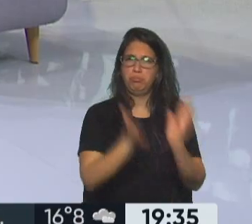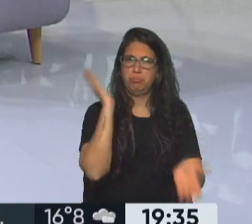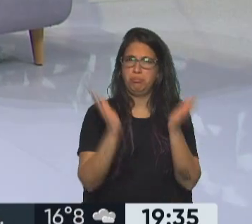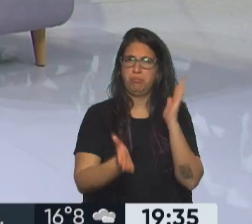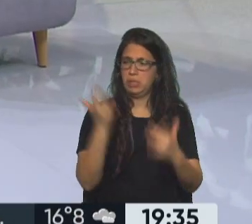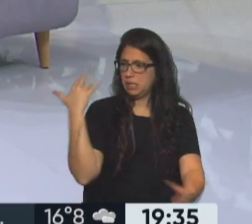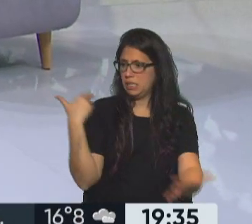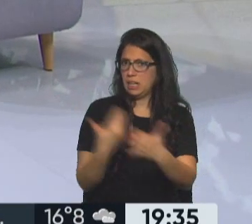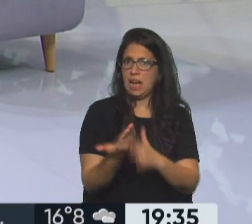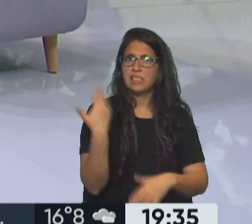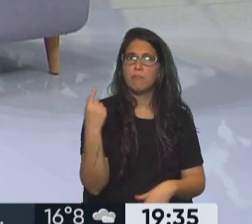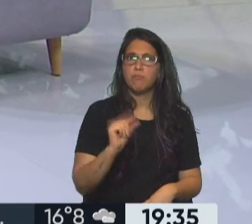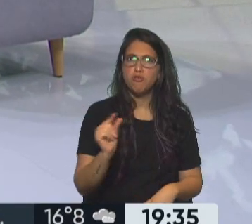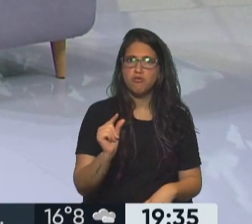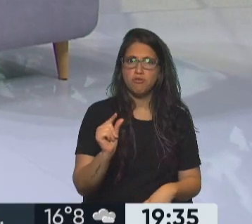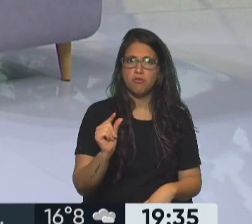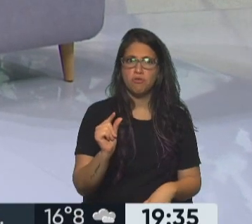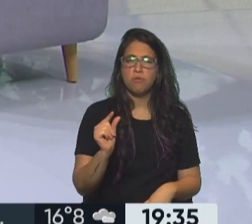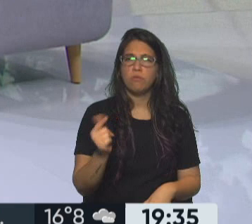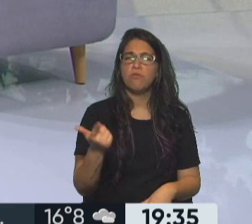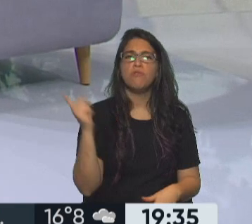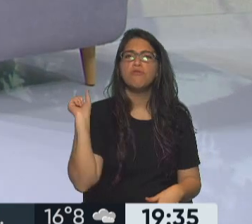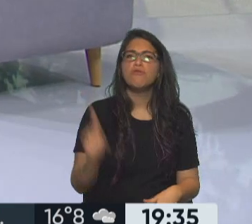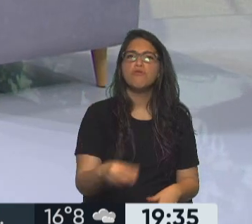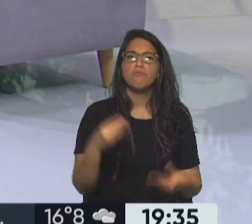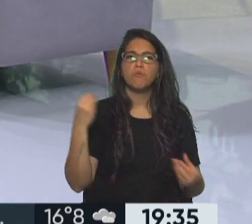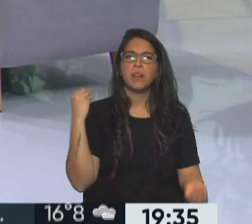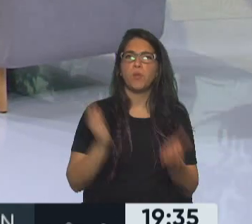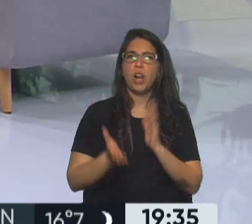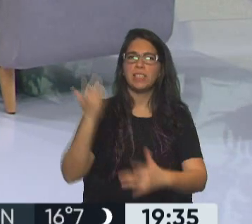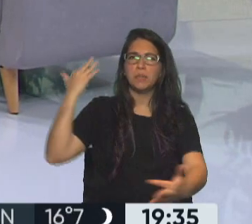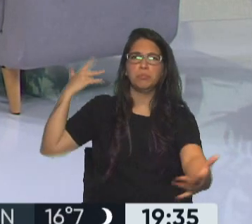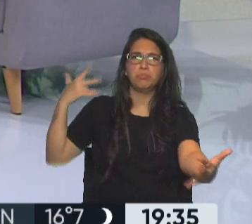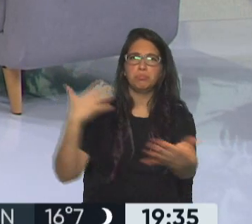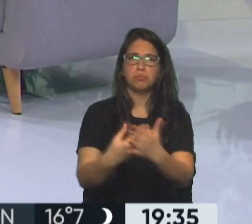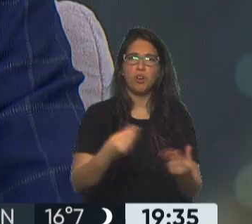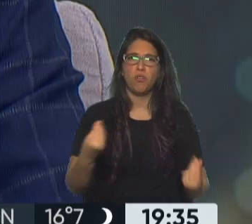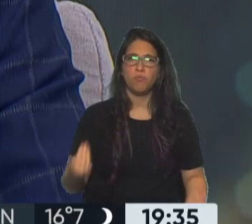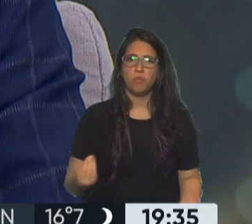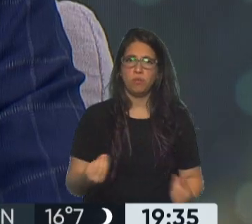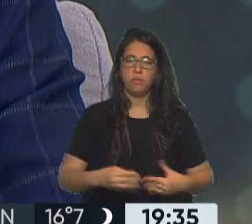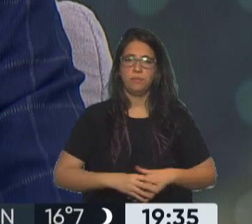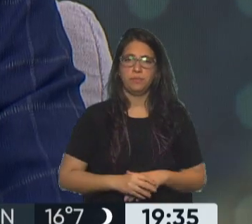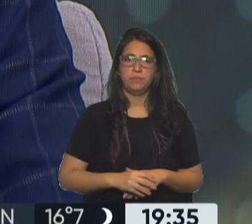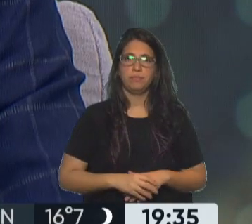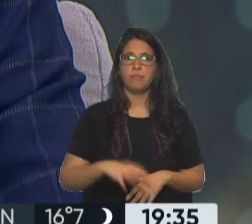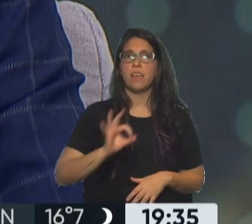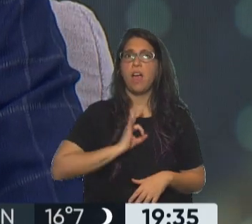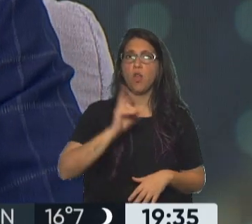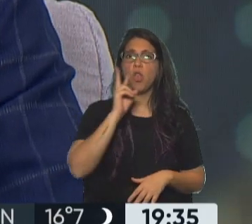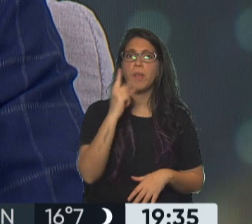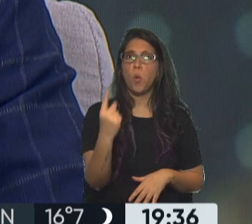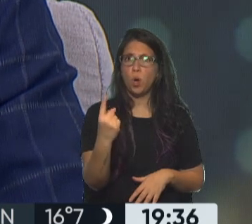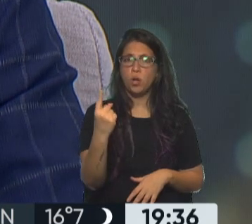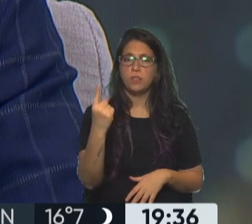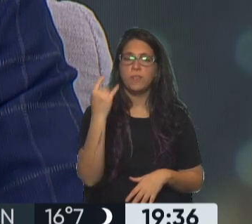sí. 83. ¿A qué se debe? ¿Cómo es el juego en la Argentina? Bueno, el 2001 es una... Pero vos fíjate ya